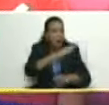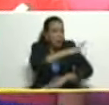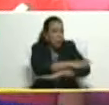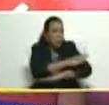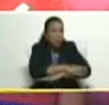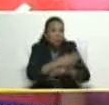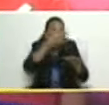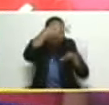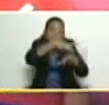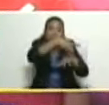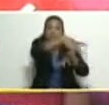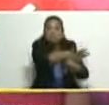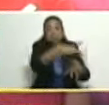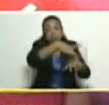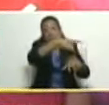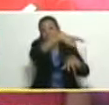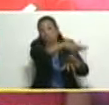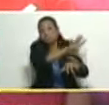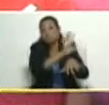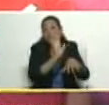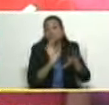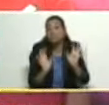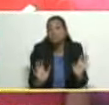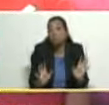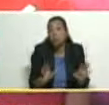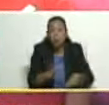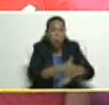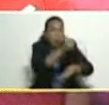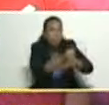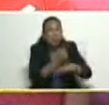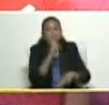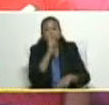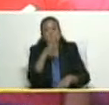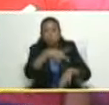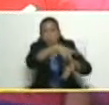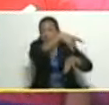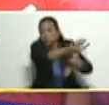Allá ellos, con su culpa.